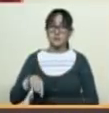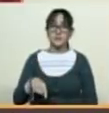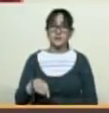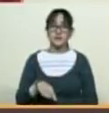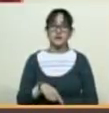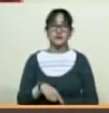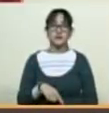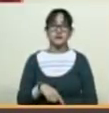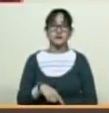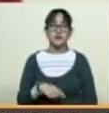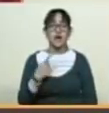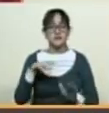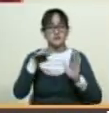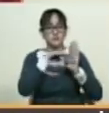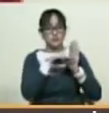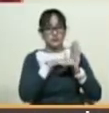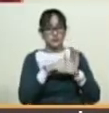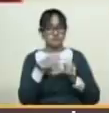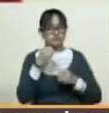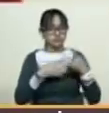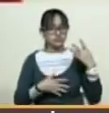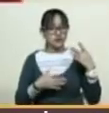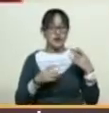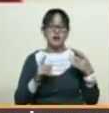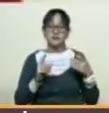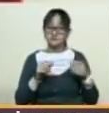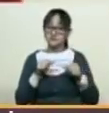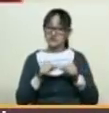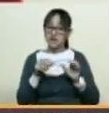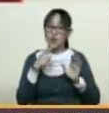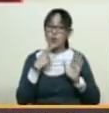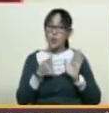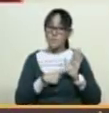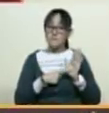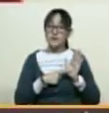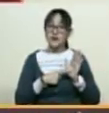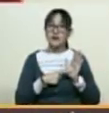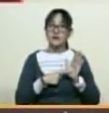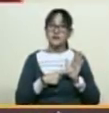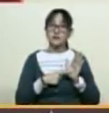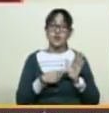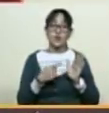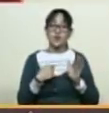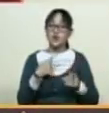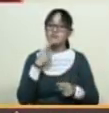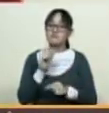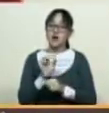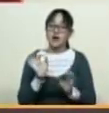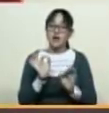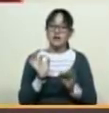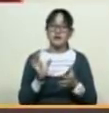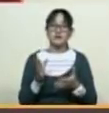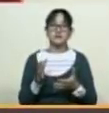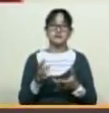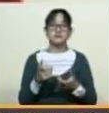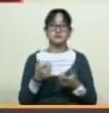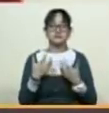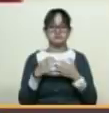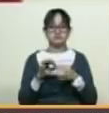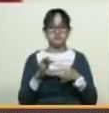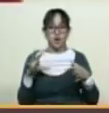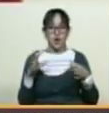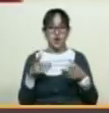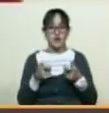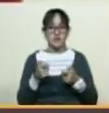grande de garantías que hemos venido dando y que se siguen cumpliendo, aunque no las nombremos, como por ejemplo la desconexión de la máquina